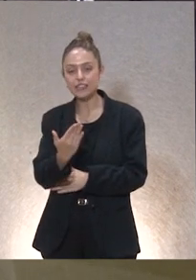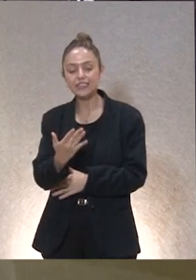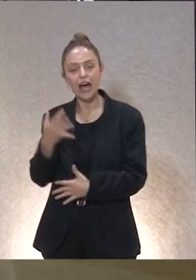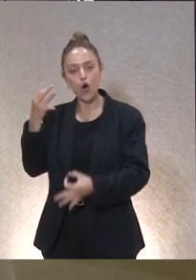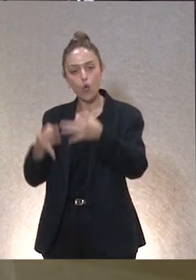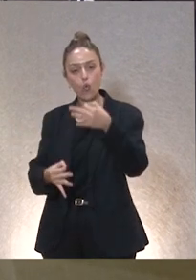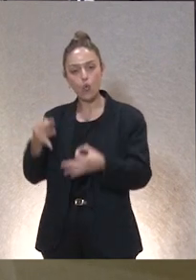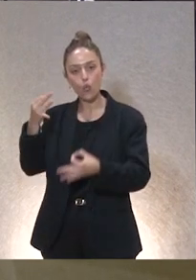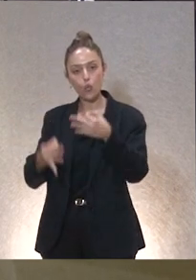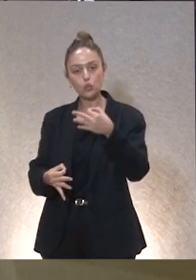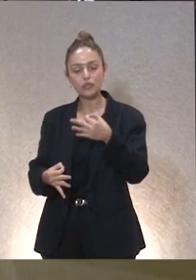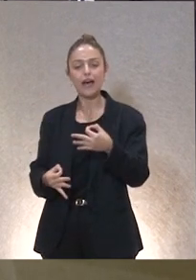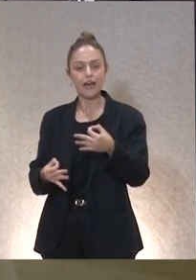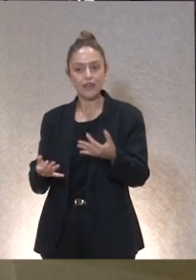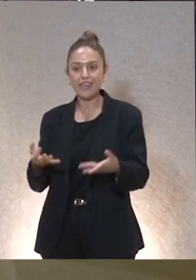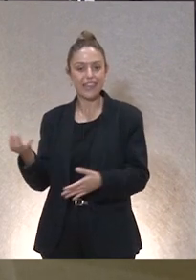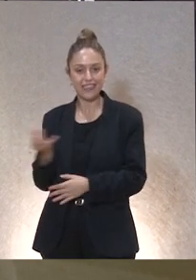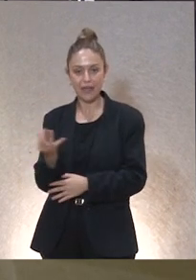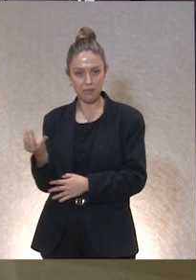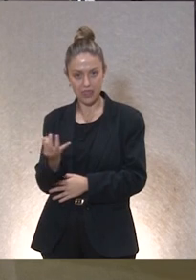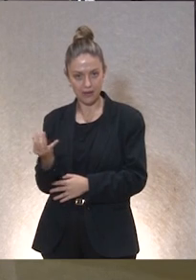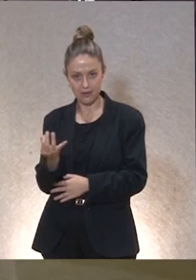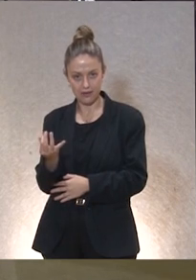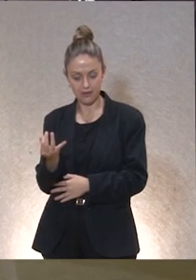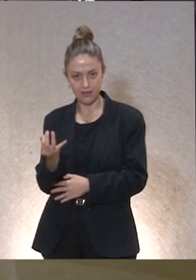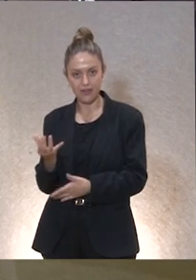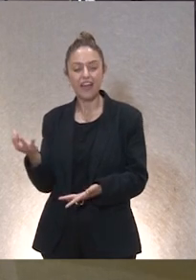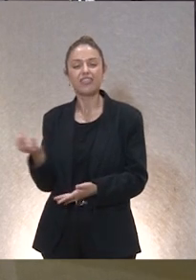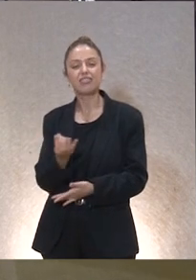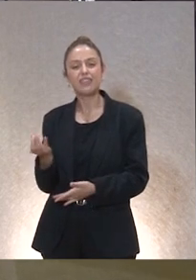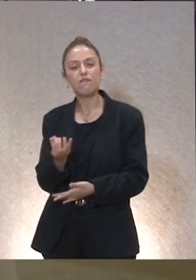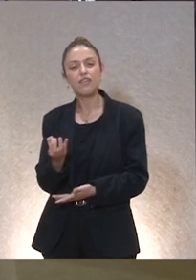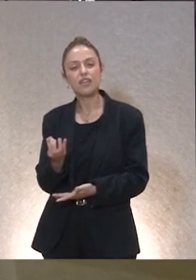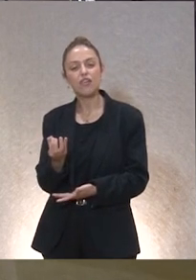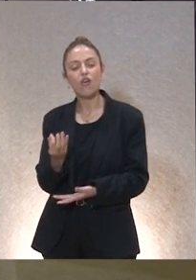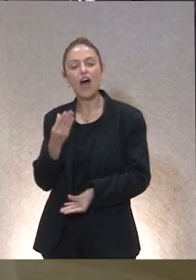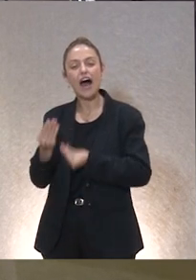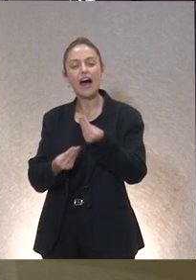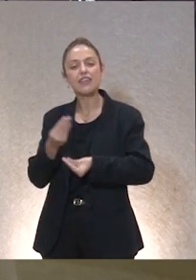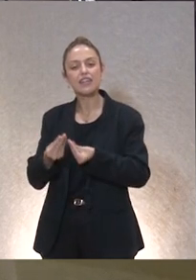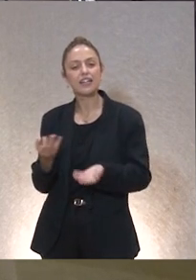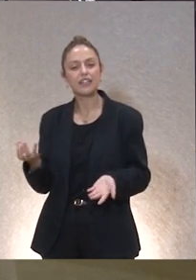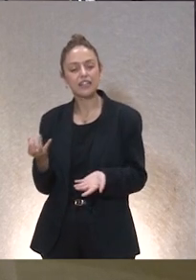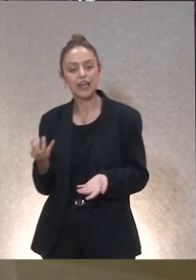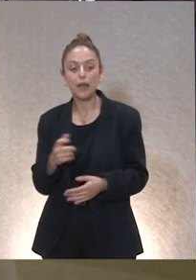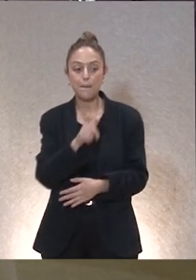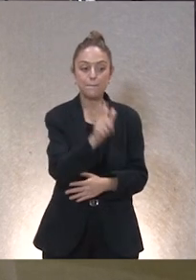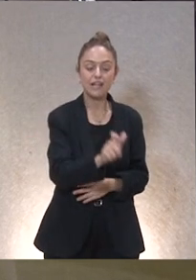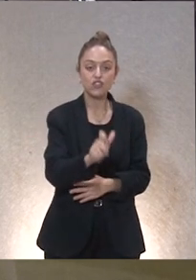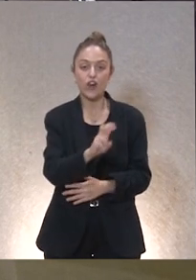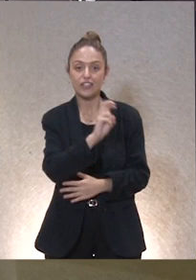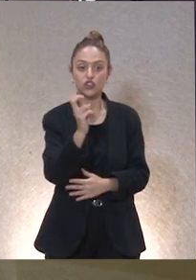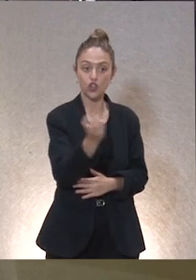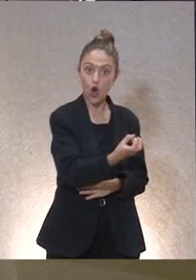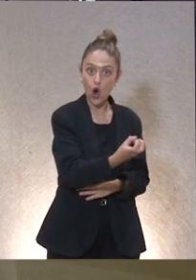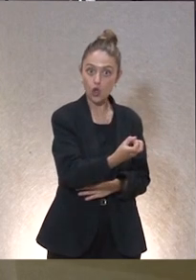justa y debida y el debida es muy interesante hacerlo debido no hacer a los demás lo que